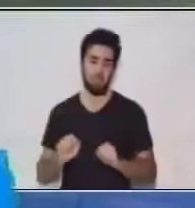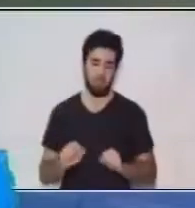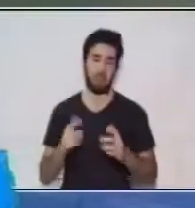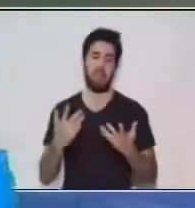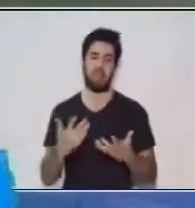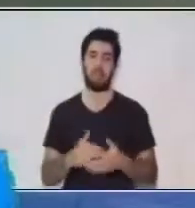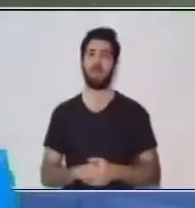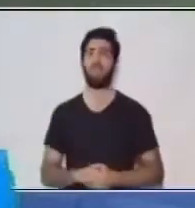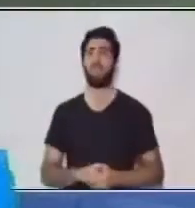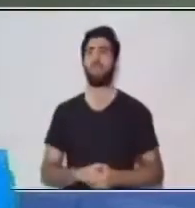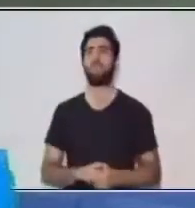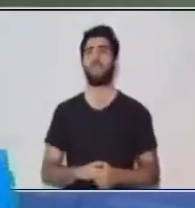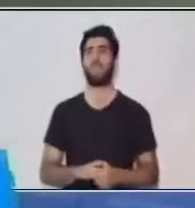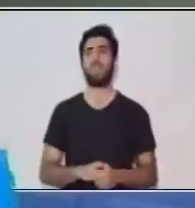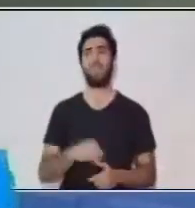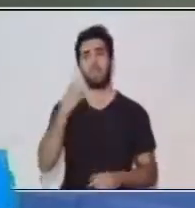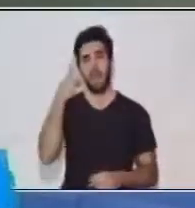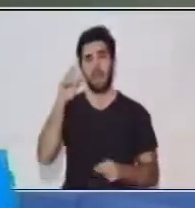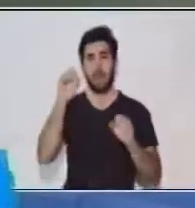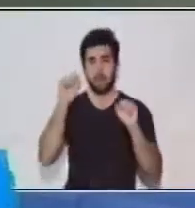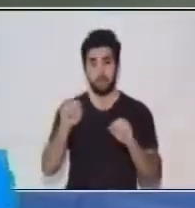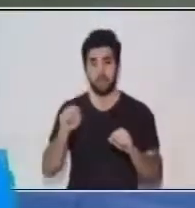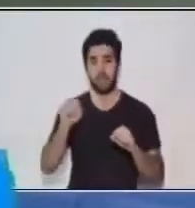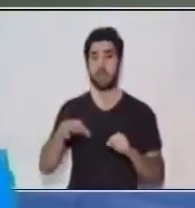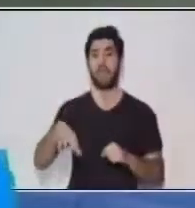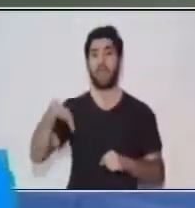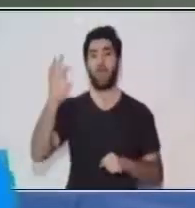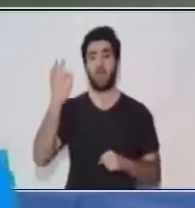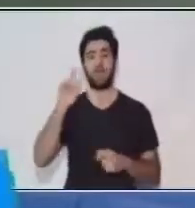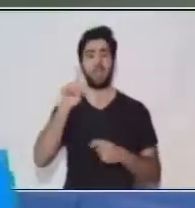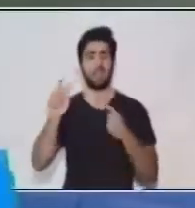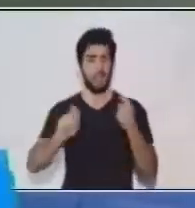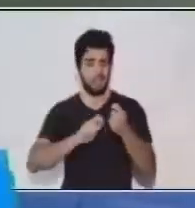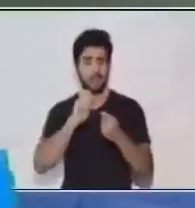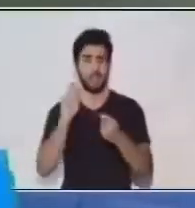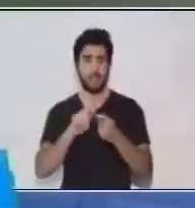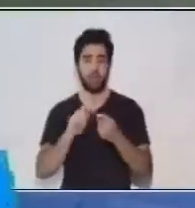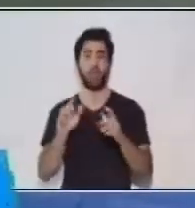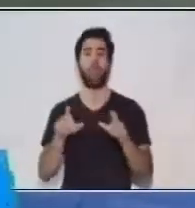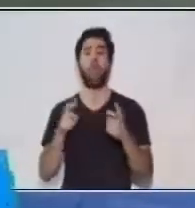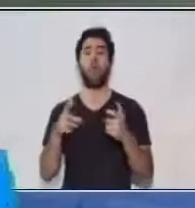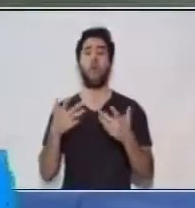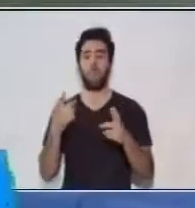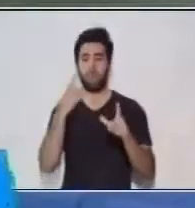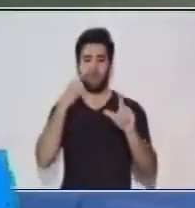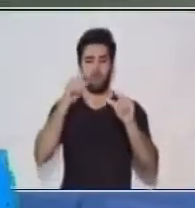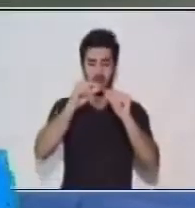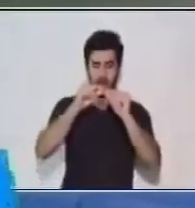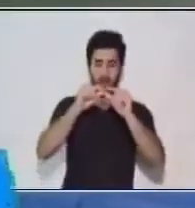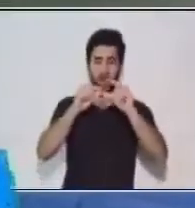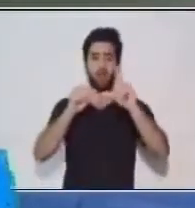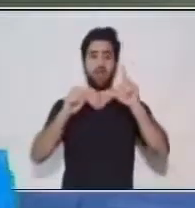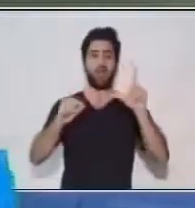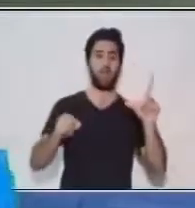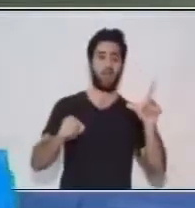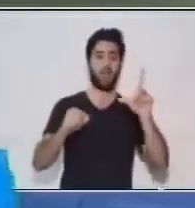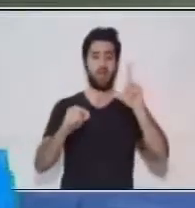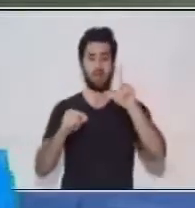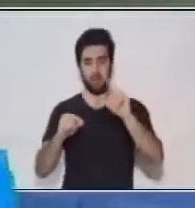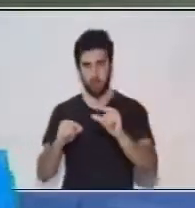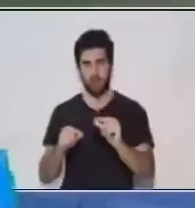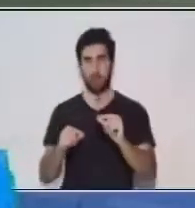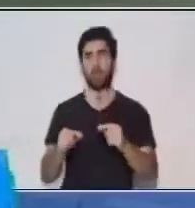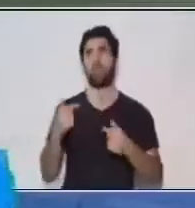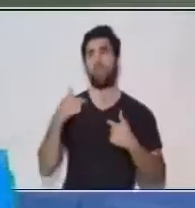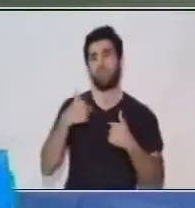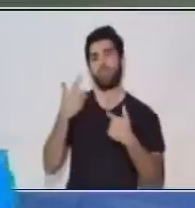tangente y despejarla para poder encontrar exactamente cuánto es el valor de nuestro ángulo. En esta ocasión yo lo medí con